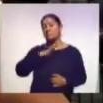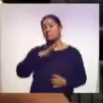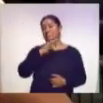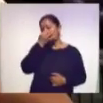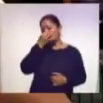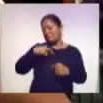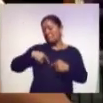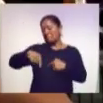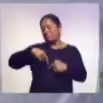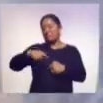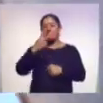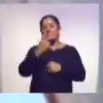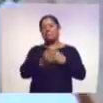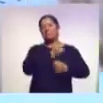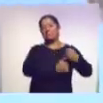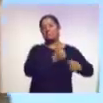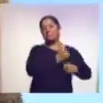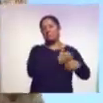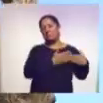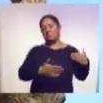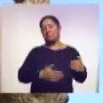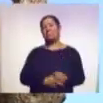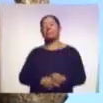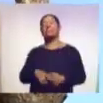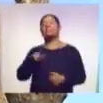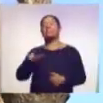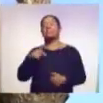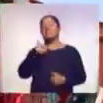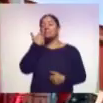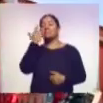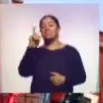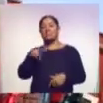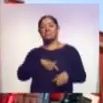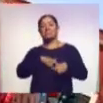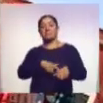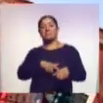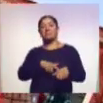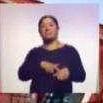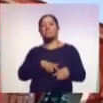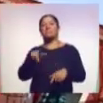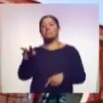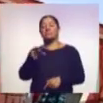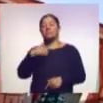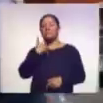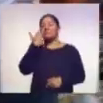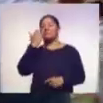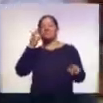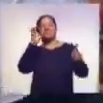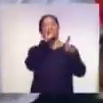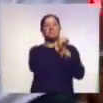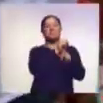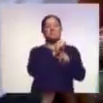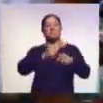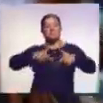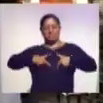tiempo de 2 años. Este llamado de liga esperan para el próximo año mantenerla, porque ambos desean cumplir la meta de obtener un